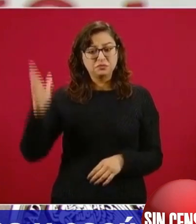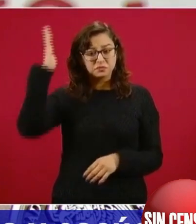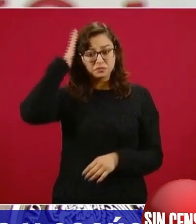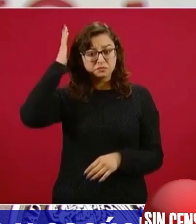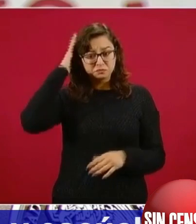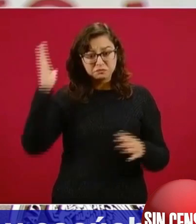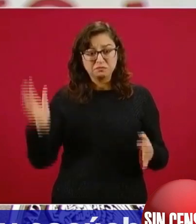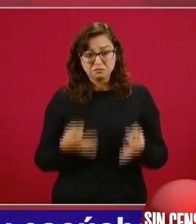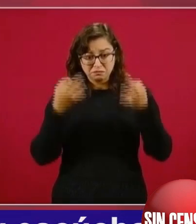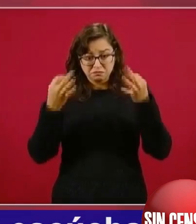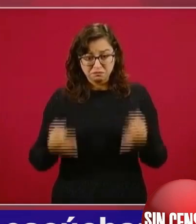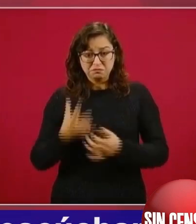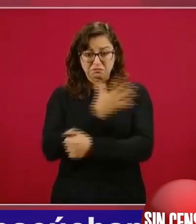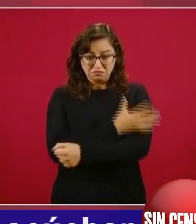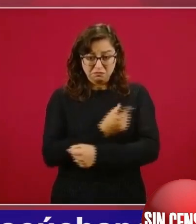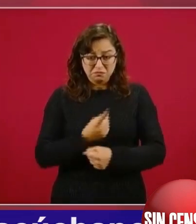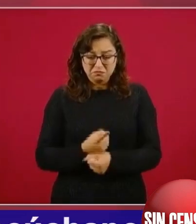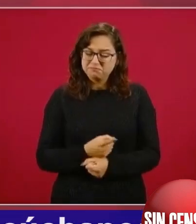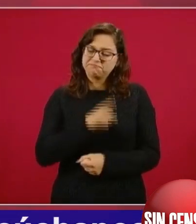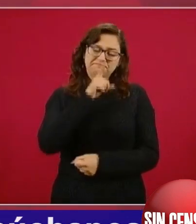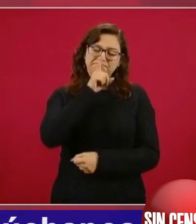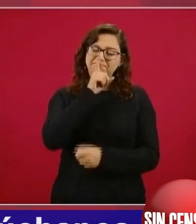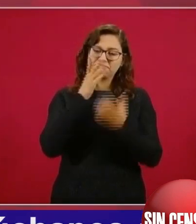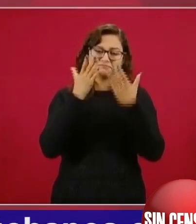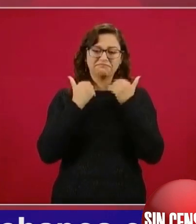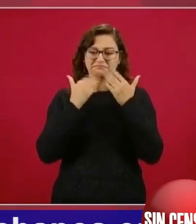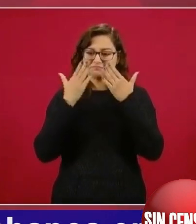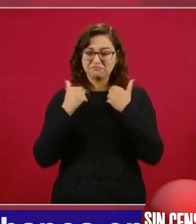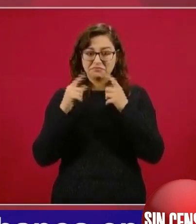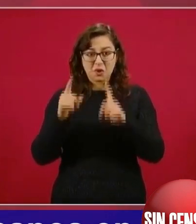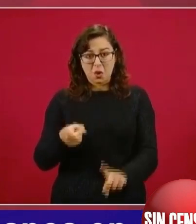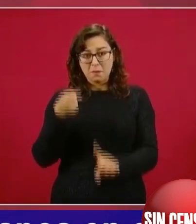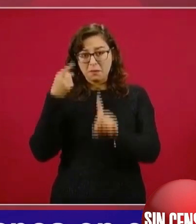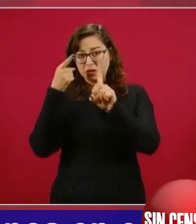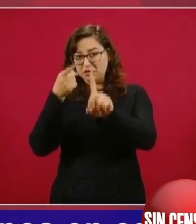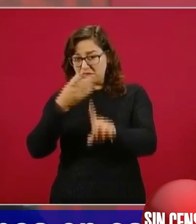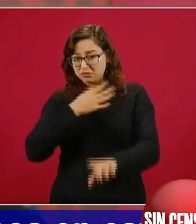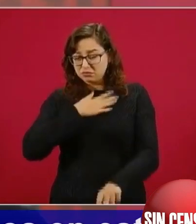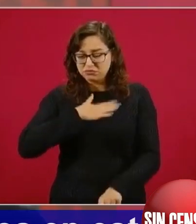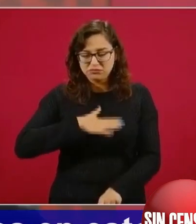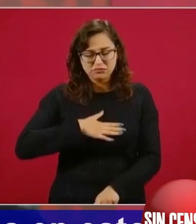honestos, auténticos, defensores de causas justas,